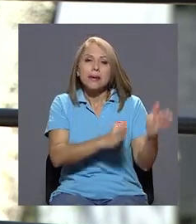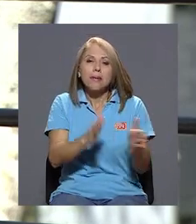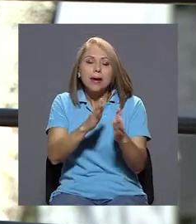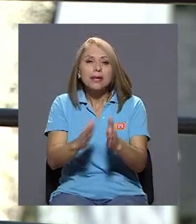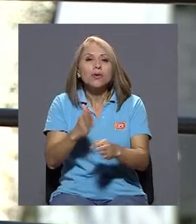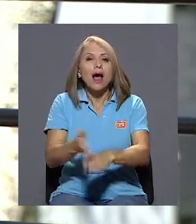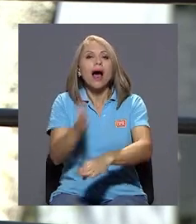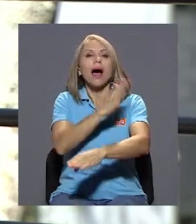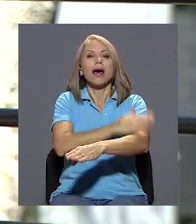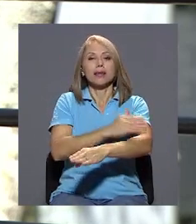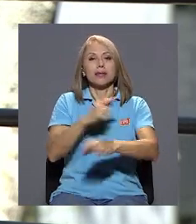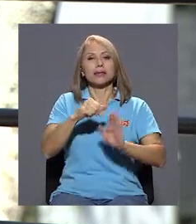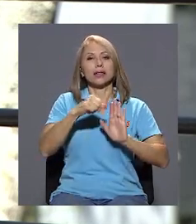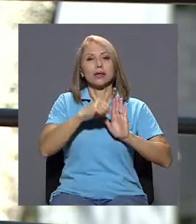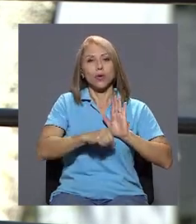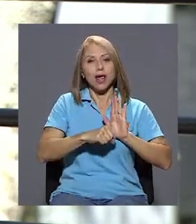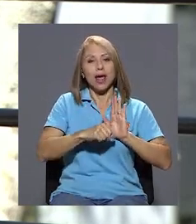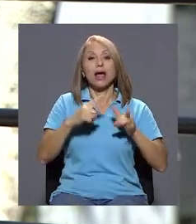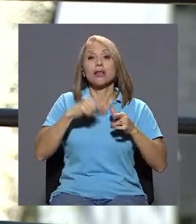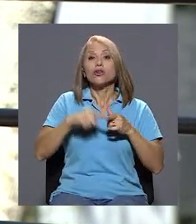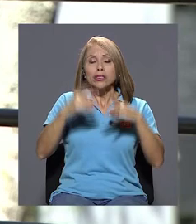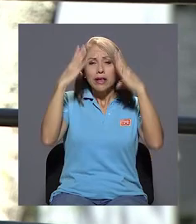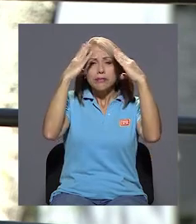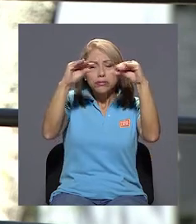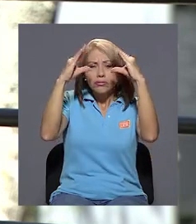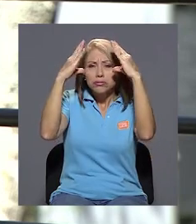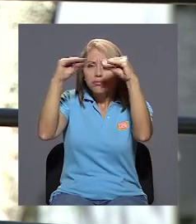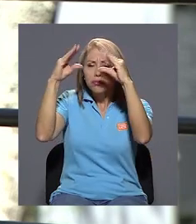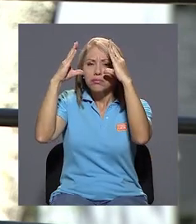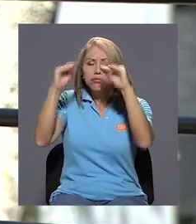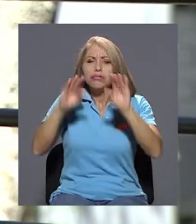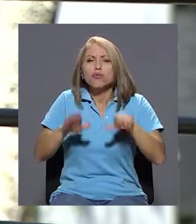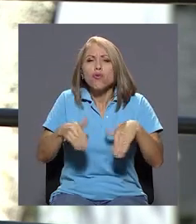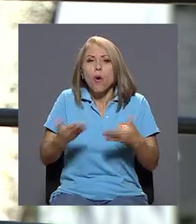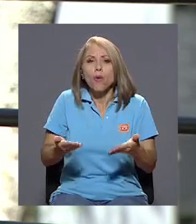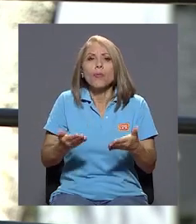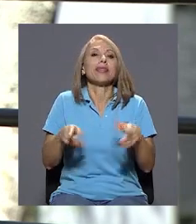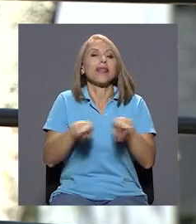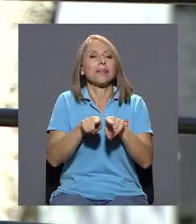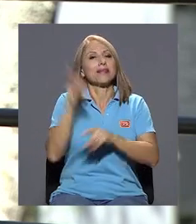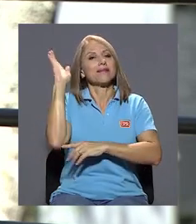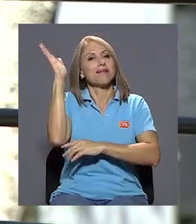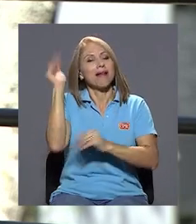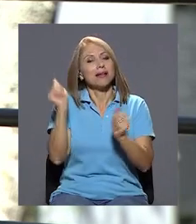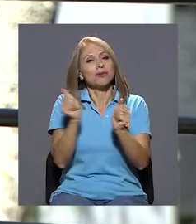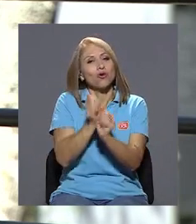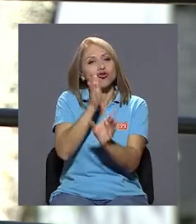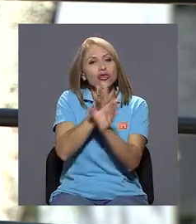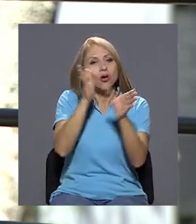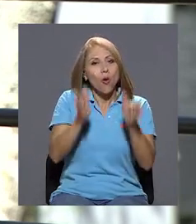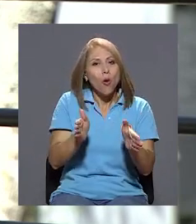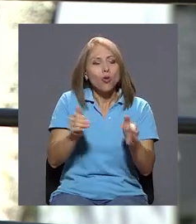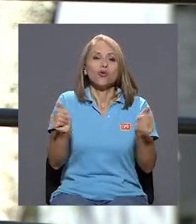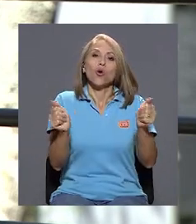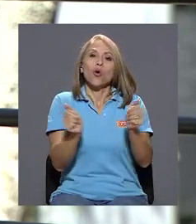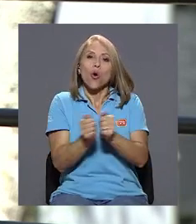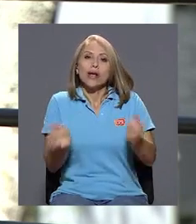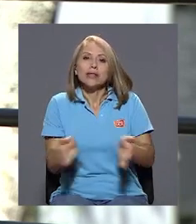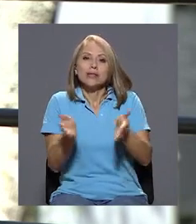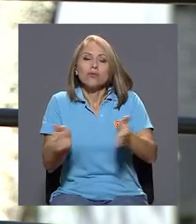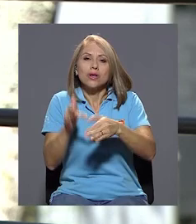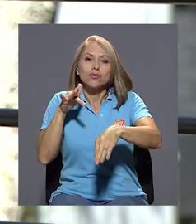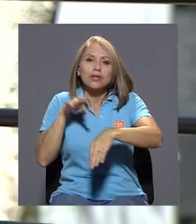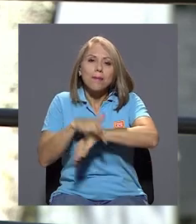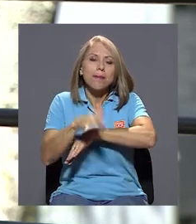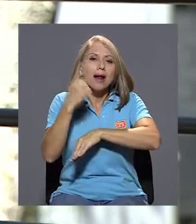se les informa cómo hacer todo ese procedimiento, charlas con psicólogos, con los de estimulación temprana para los que son